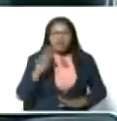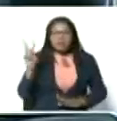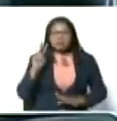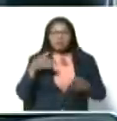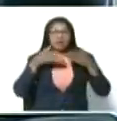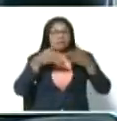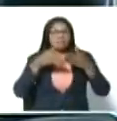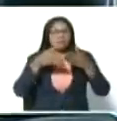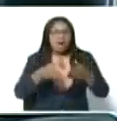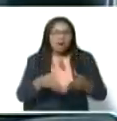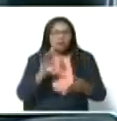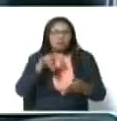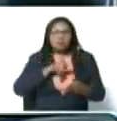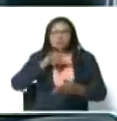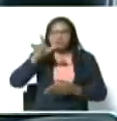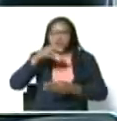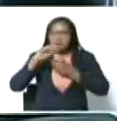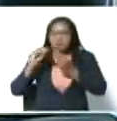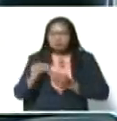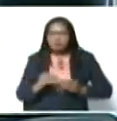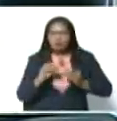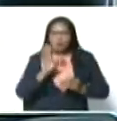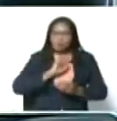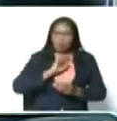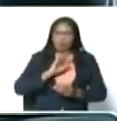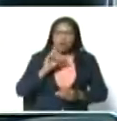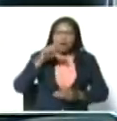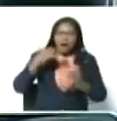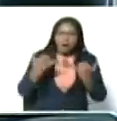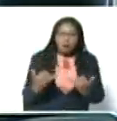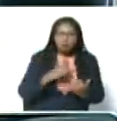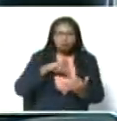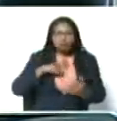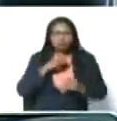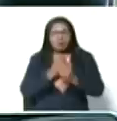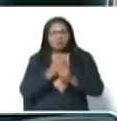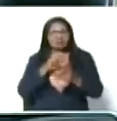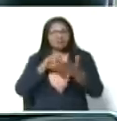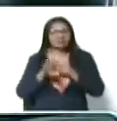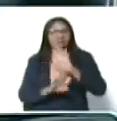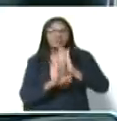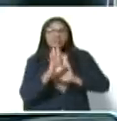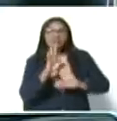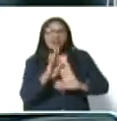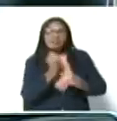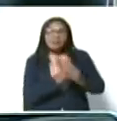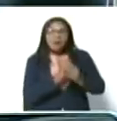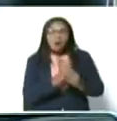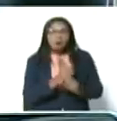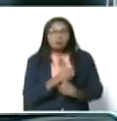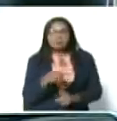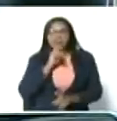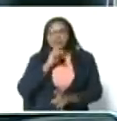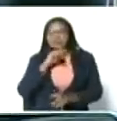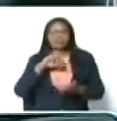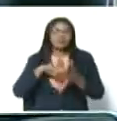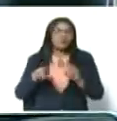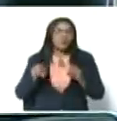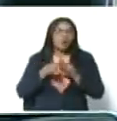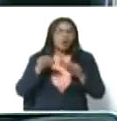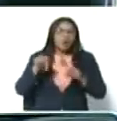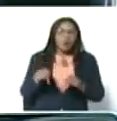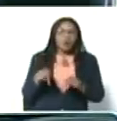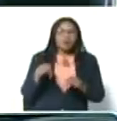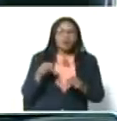logrado construir dos aviones, sino que ahora estamos trabajando en lo que es el desarrollo de obras bien complejas como las que dejó y abandonaron